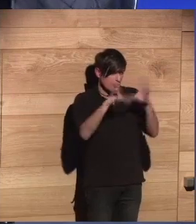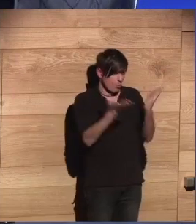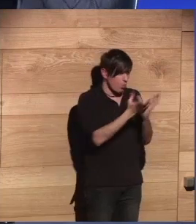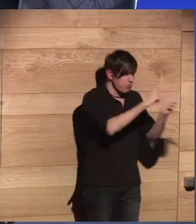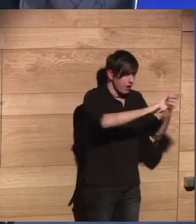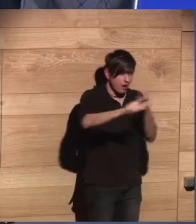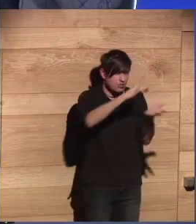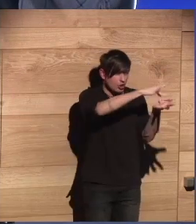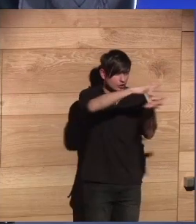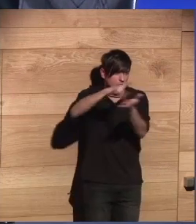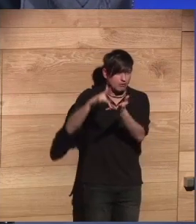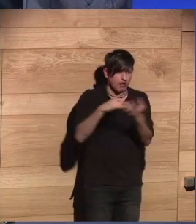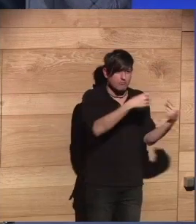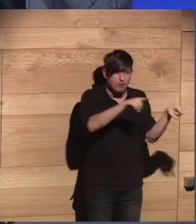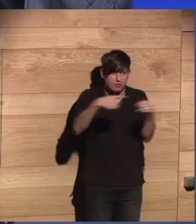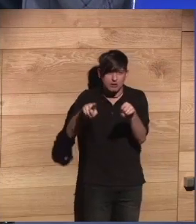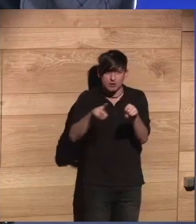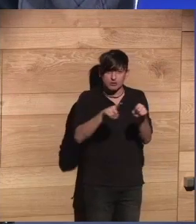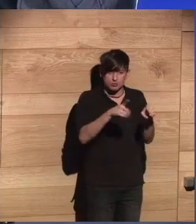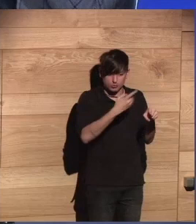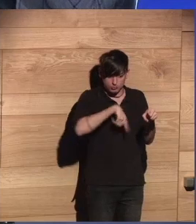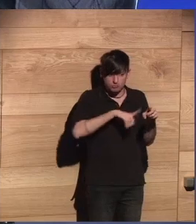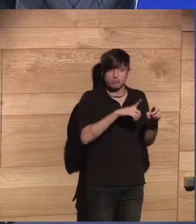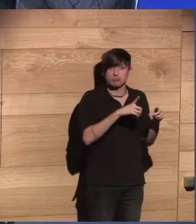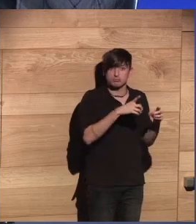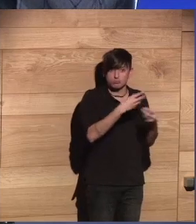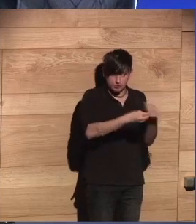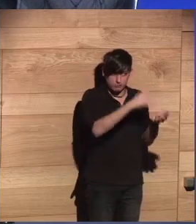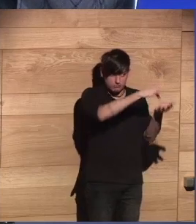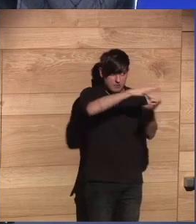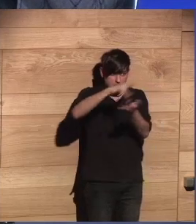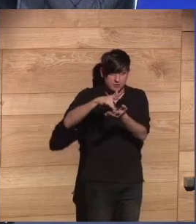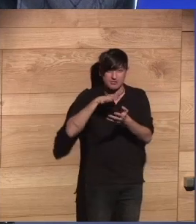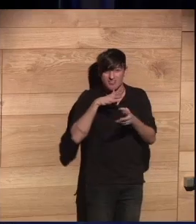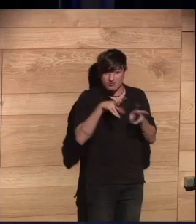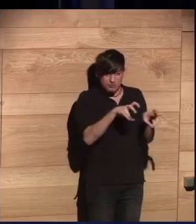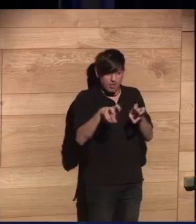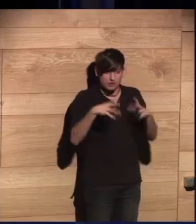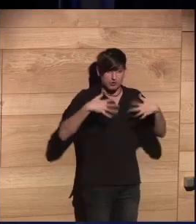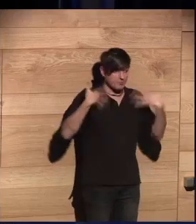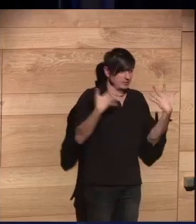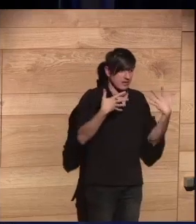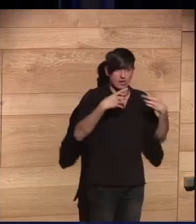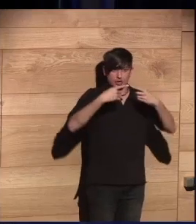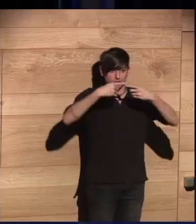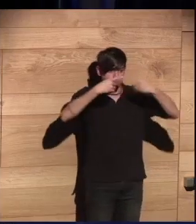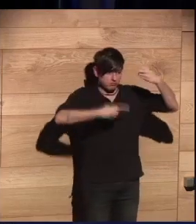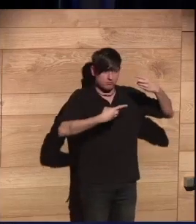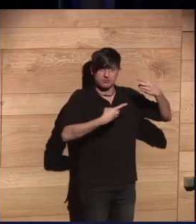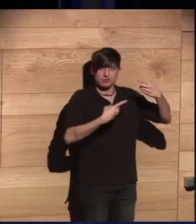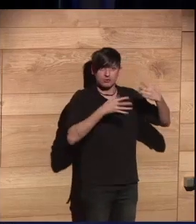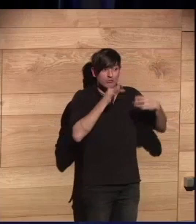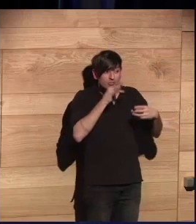mundo, y es la novedad, la sorpresa, el choque de una obra